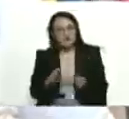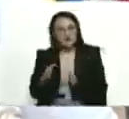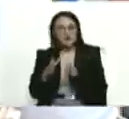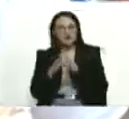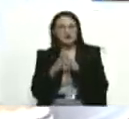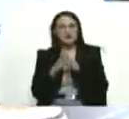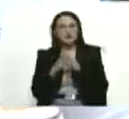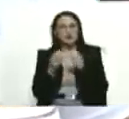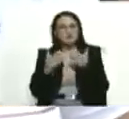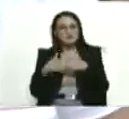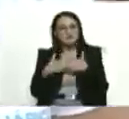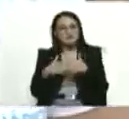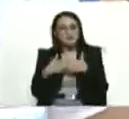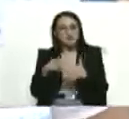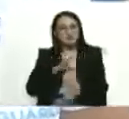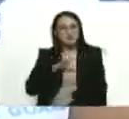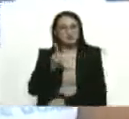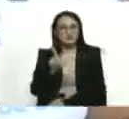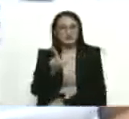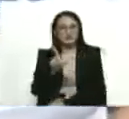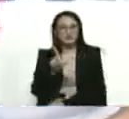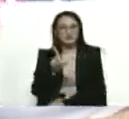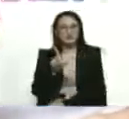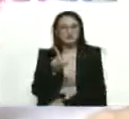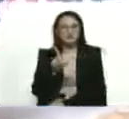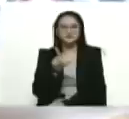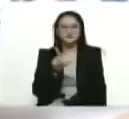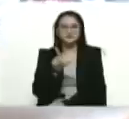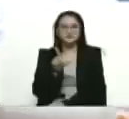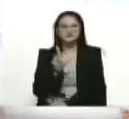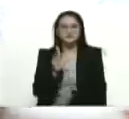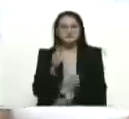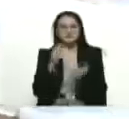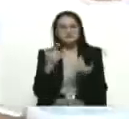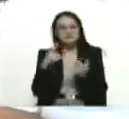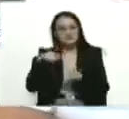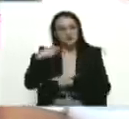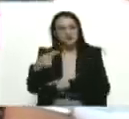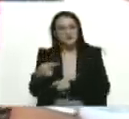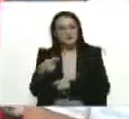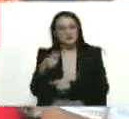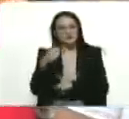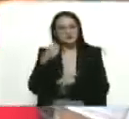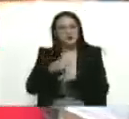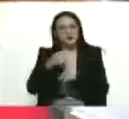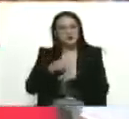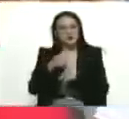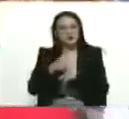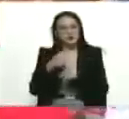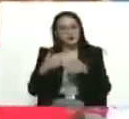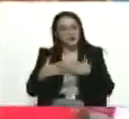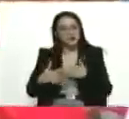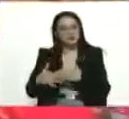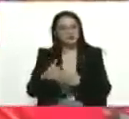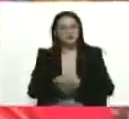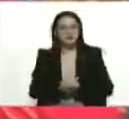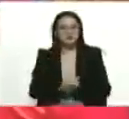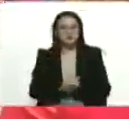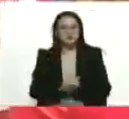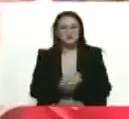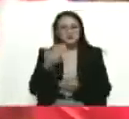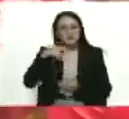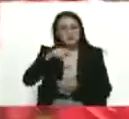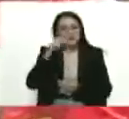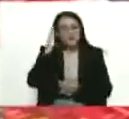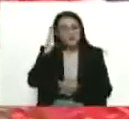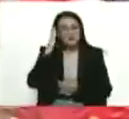la maquinaria de nuestro Partido Socialista Unido de Venezuela para las próximas batallas que están por venir. Y sepa usted,